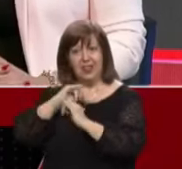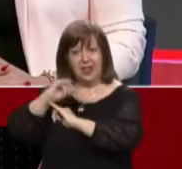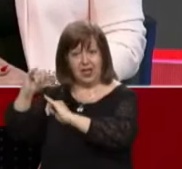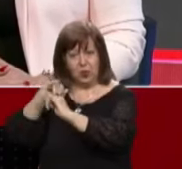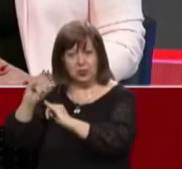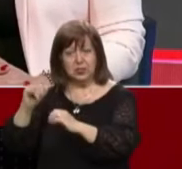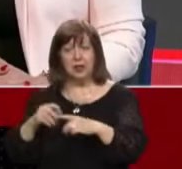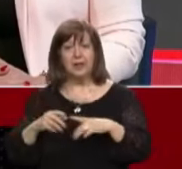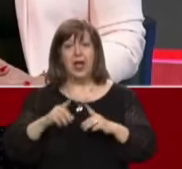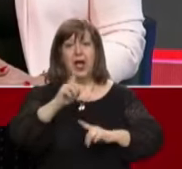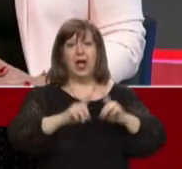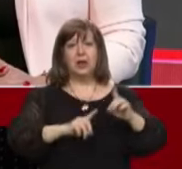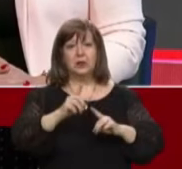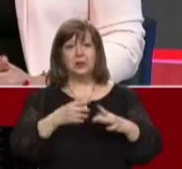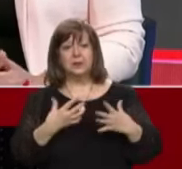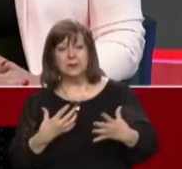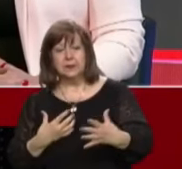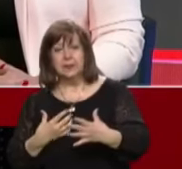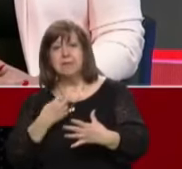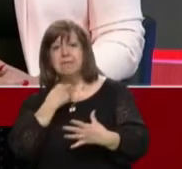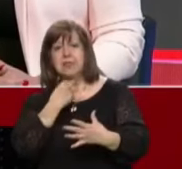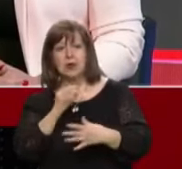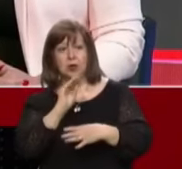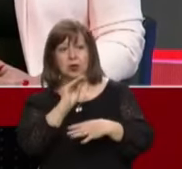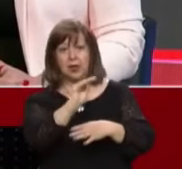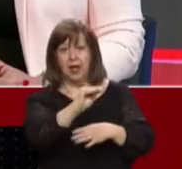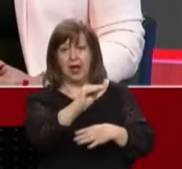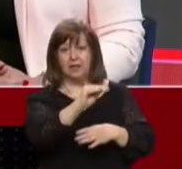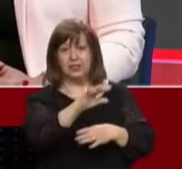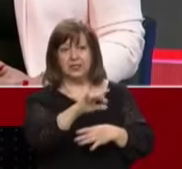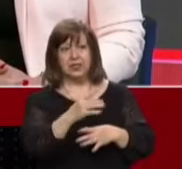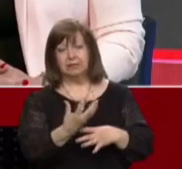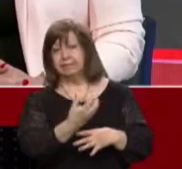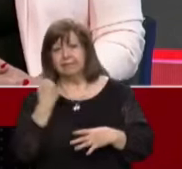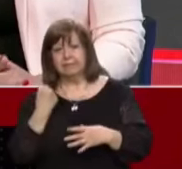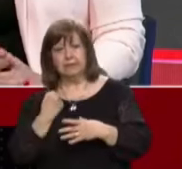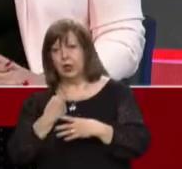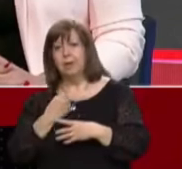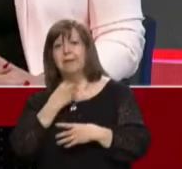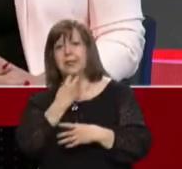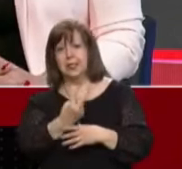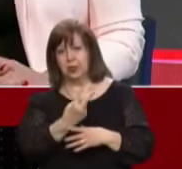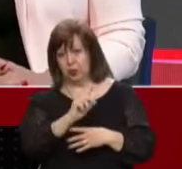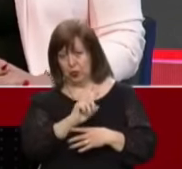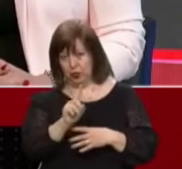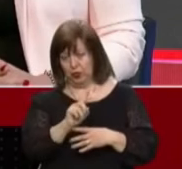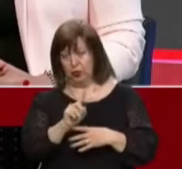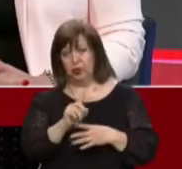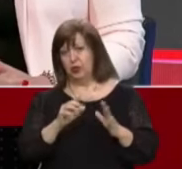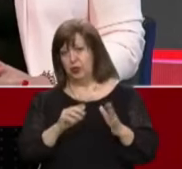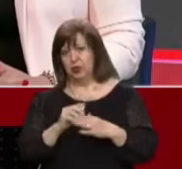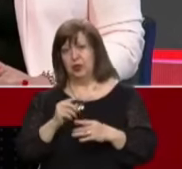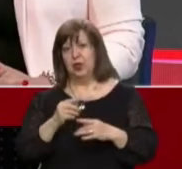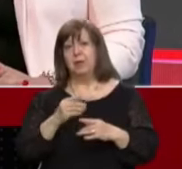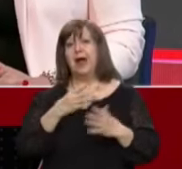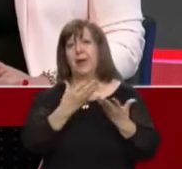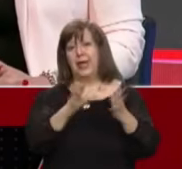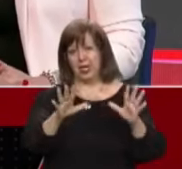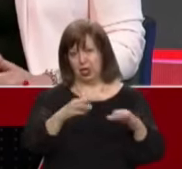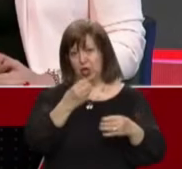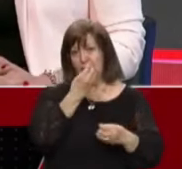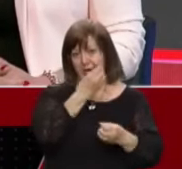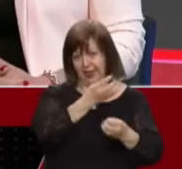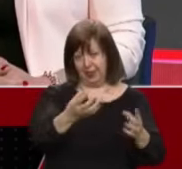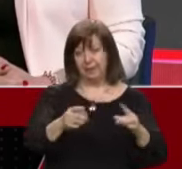continúa abierto, pero hay papás que tienen temor porque han recibido ciertas amenazas, es lo que dicen ellos. Por otro lado, tuvimos la posibilidad de hablar con